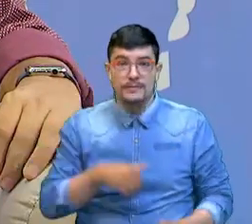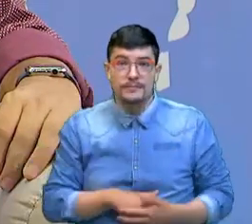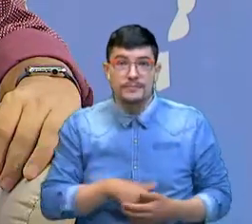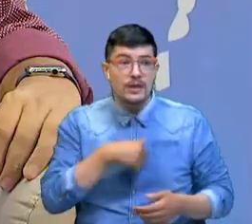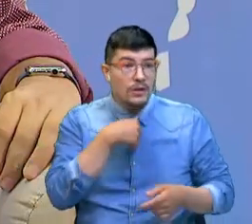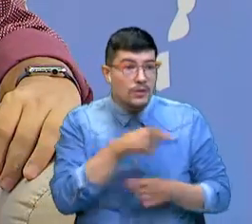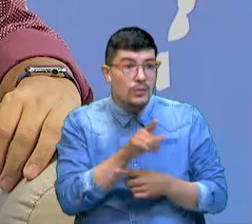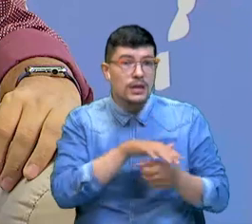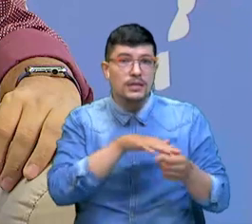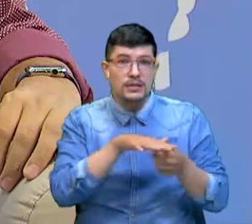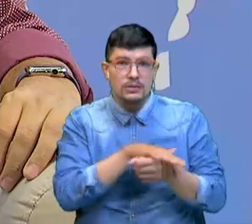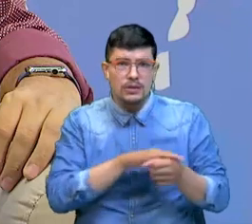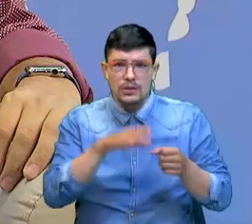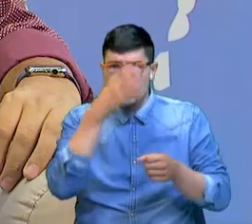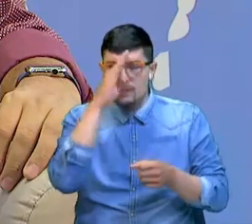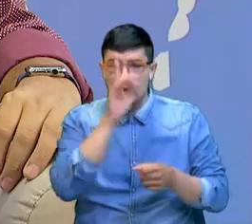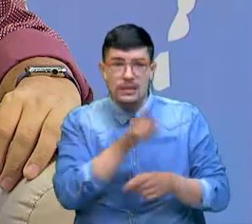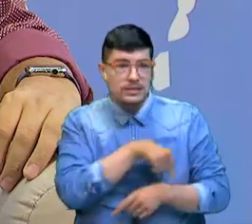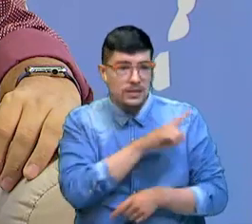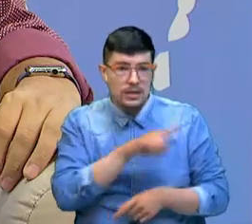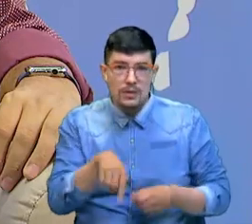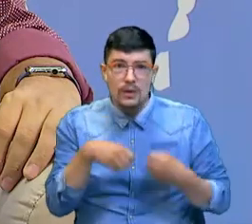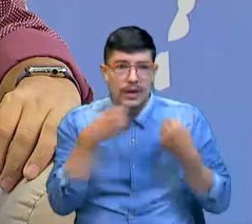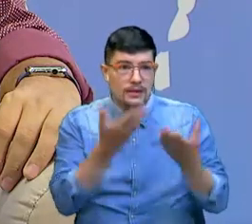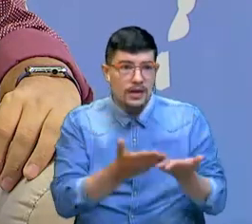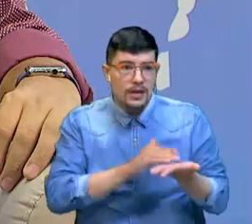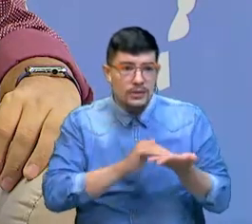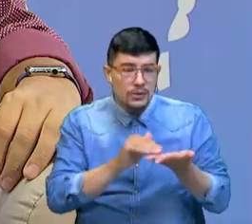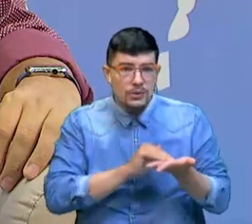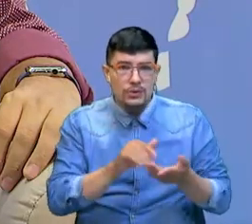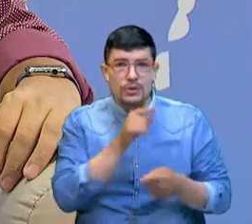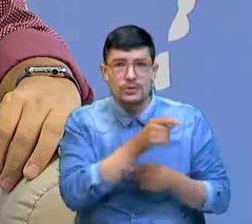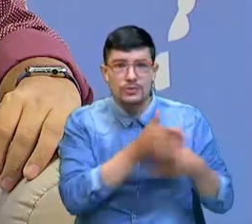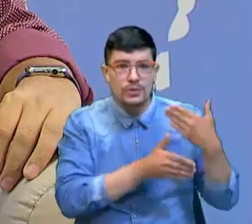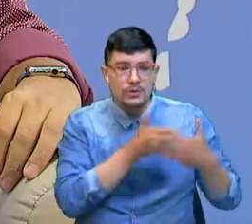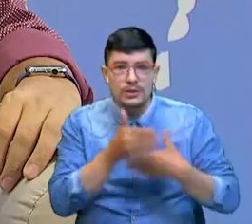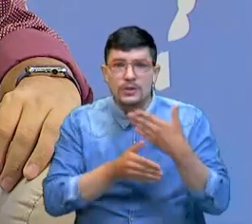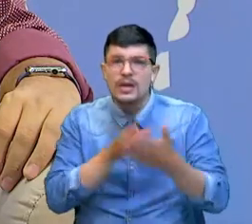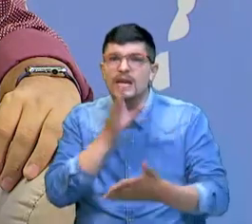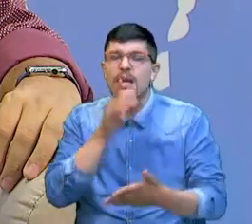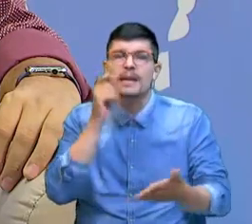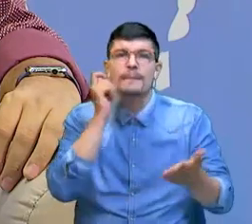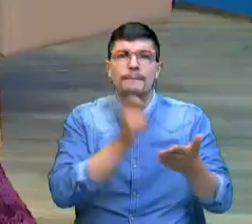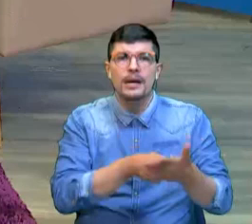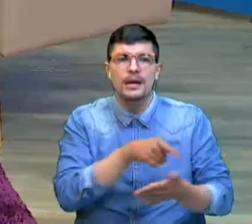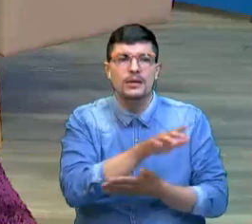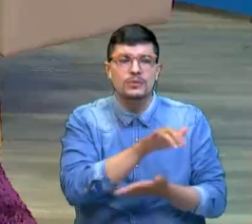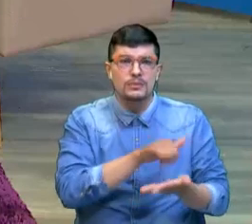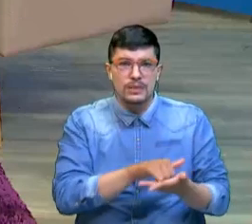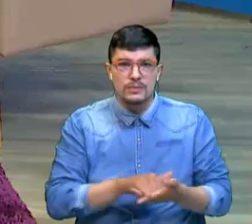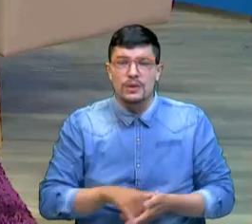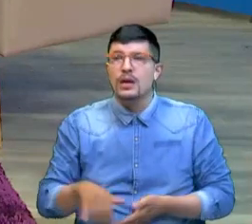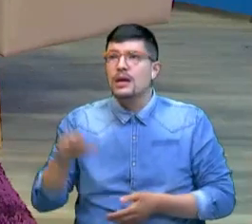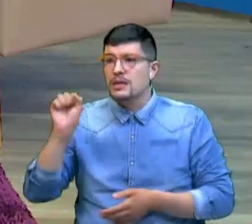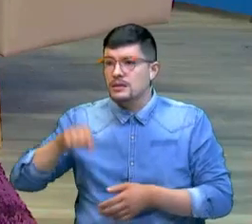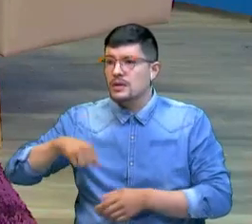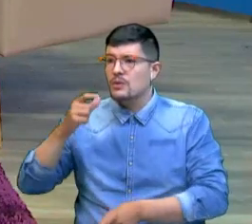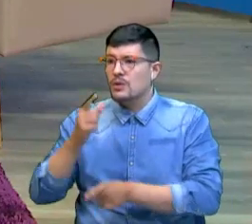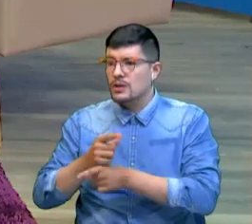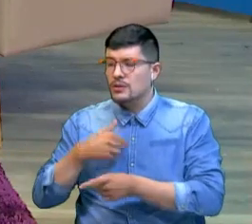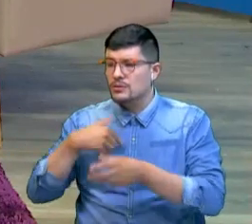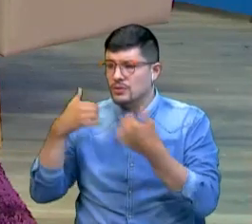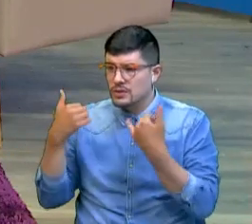una de las situaciones que inquietan es si no se resuelve el procedimiento de calificación, ¿quién paga? La televidente dice, yo ya